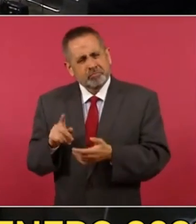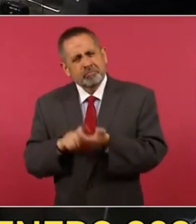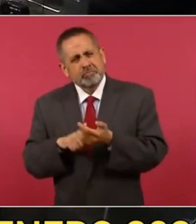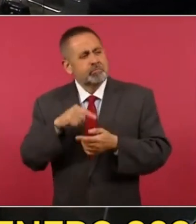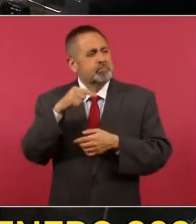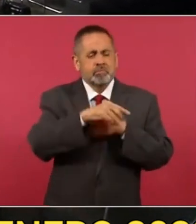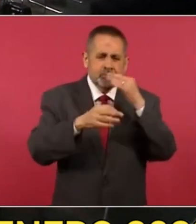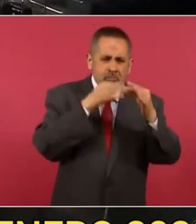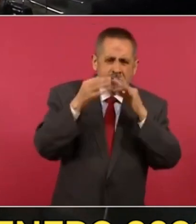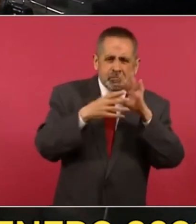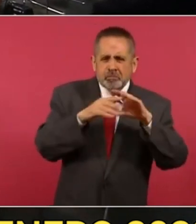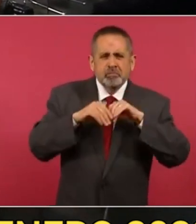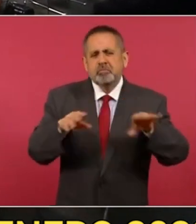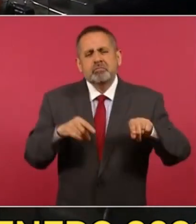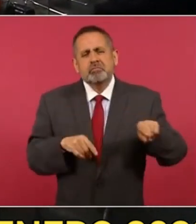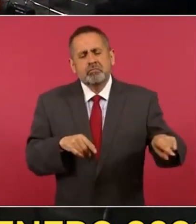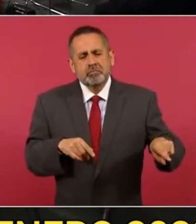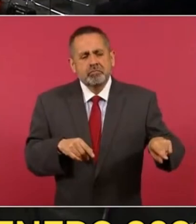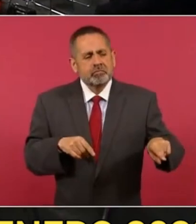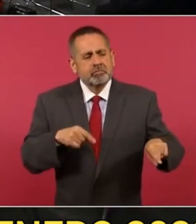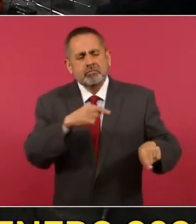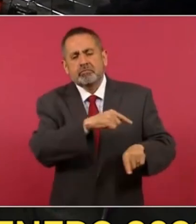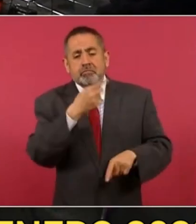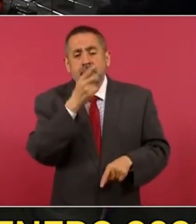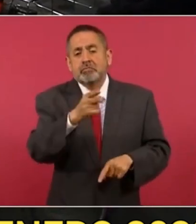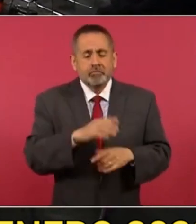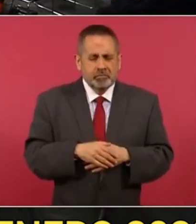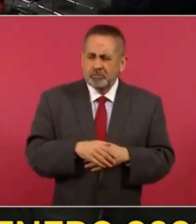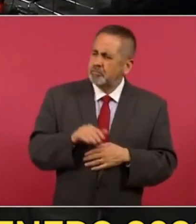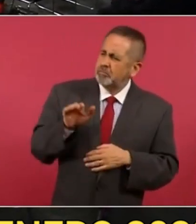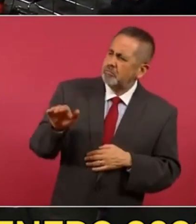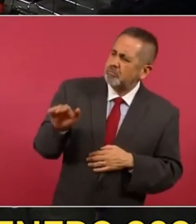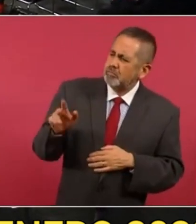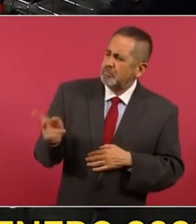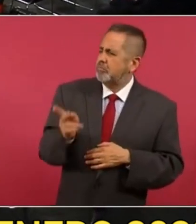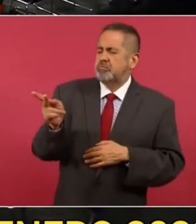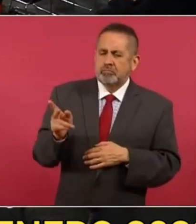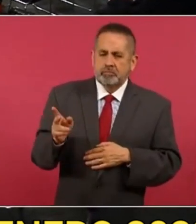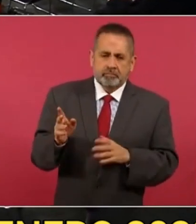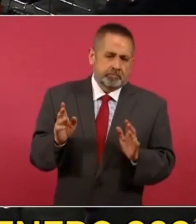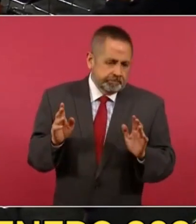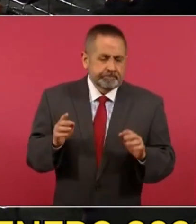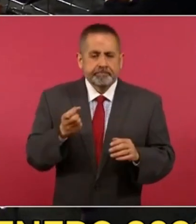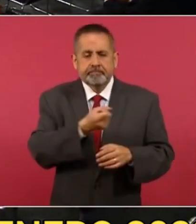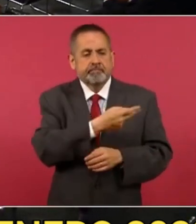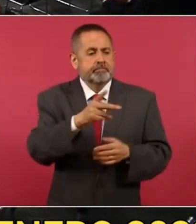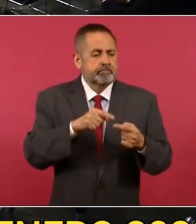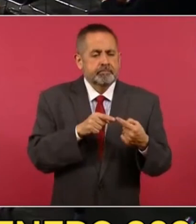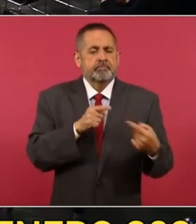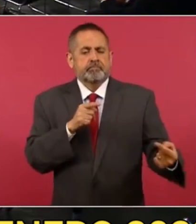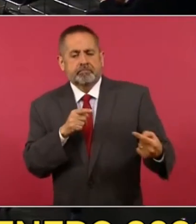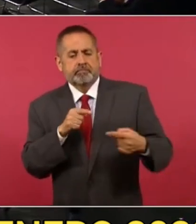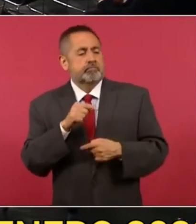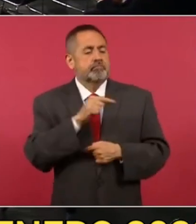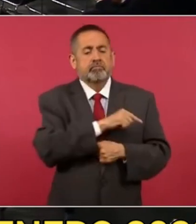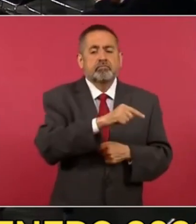medios sale, o en muchos de los medios convencionales, salen cuestionando, e incluso algunos opositores,